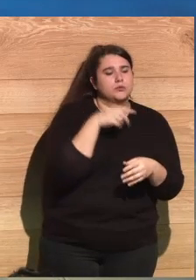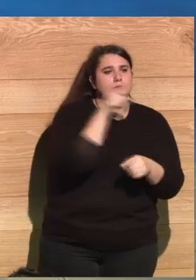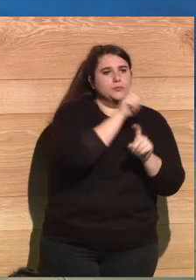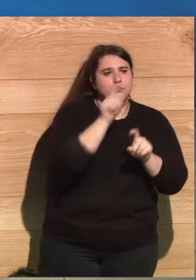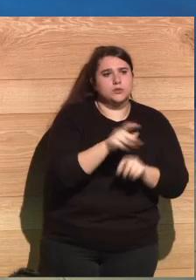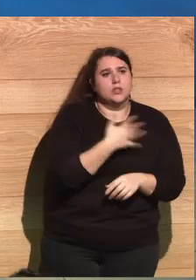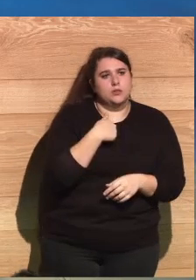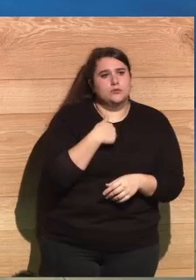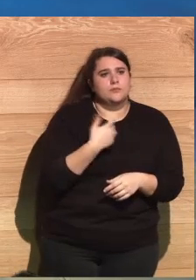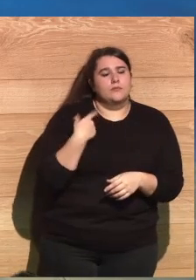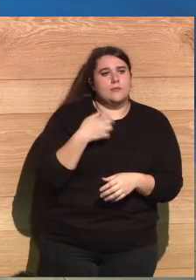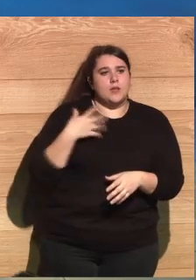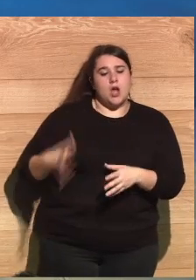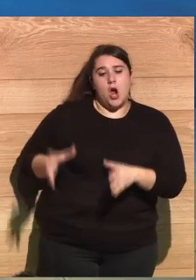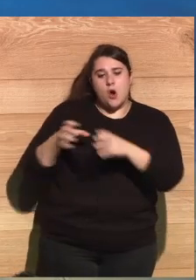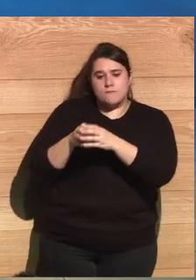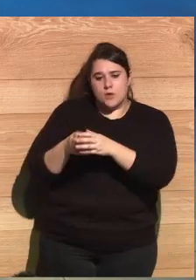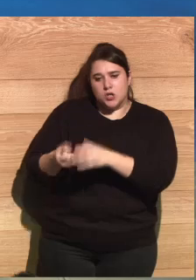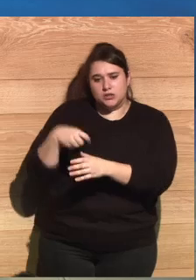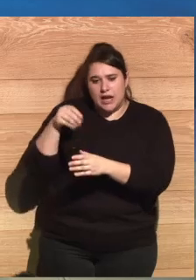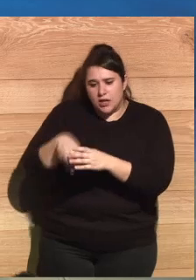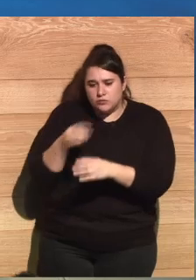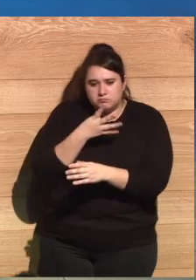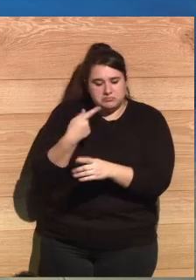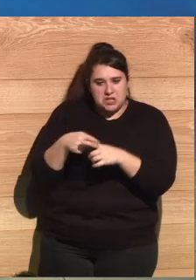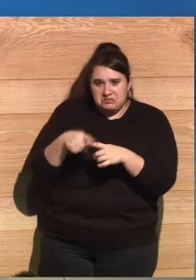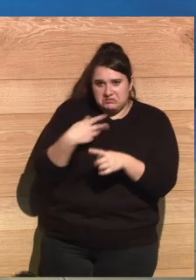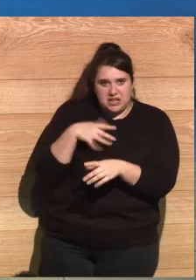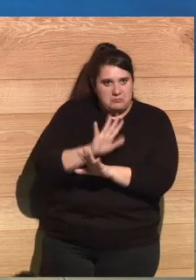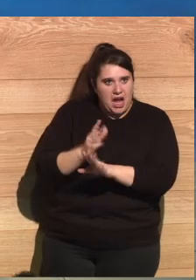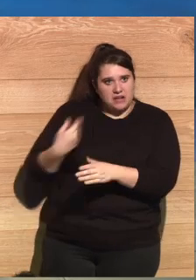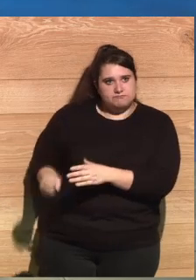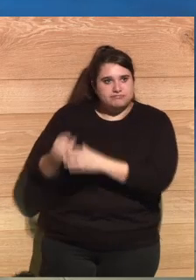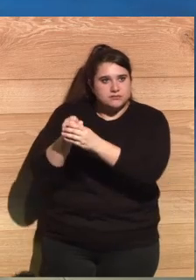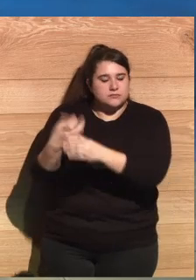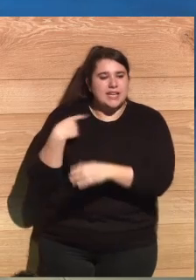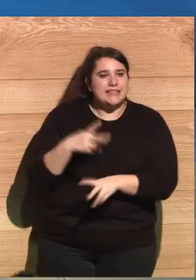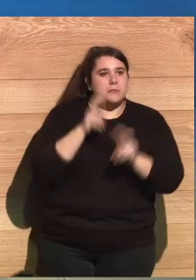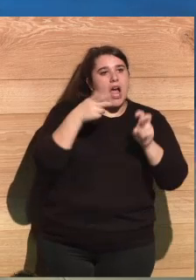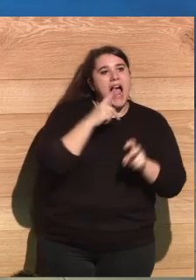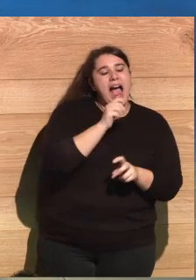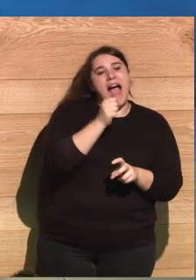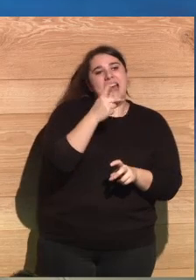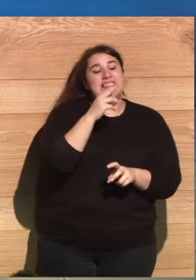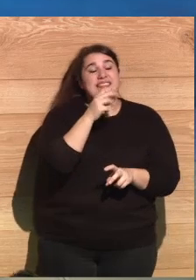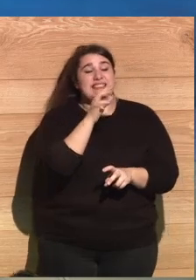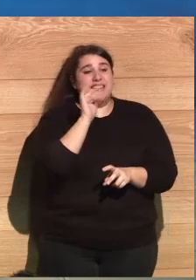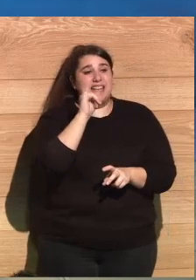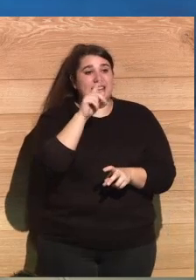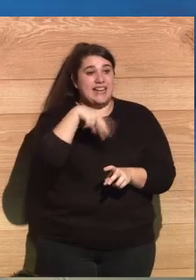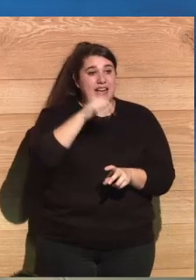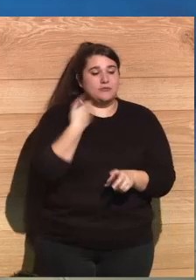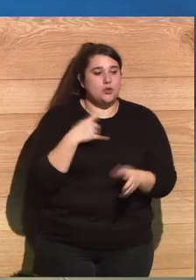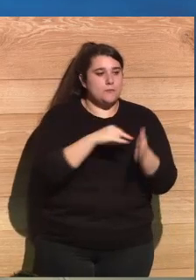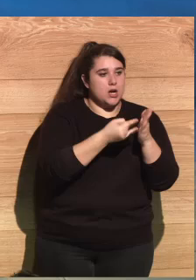la pasan en Greyhound con la bolsa, con sus 4 cosas en la bolsa. Yo, cuando el Katrina, me fui con un proyecto con